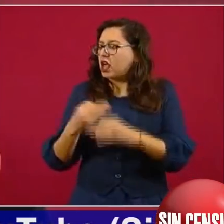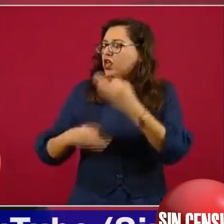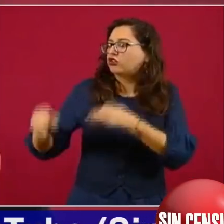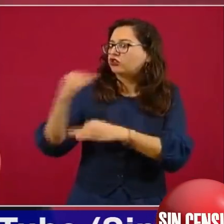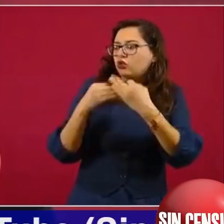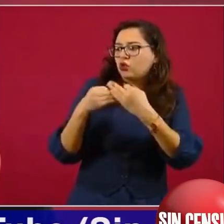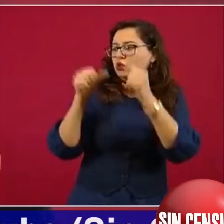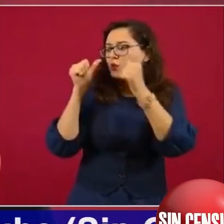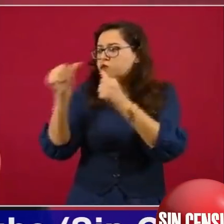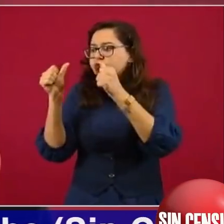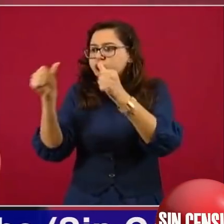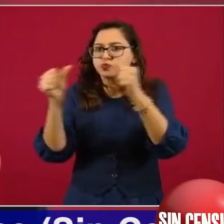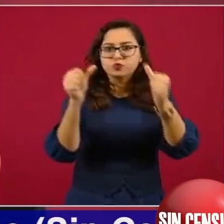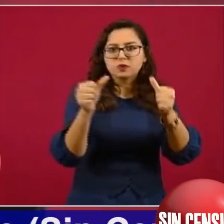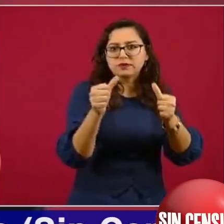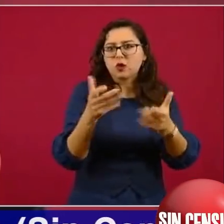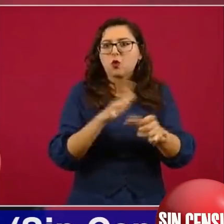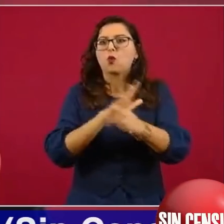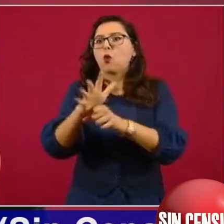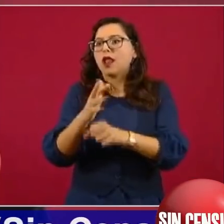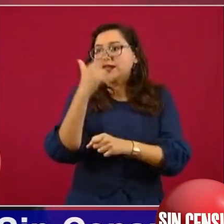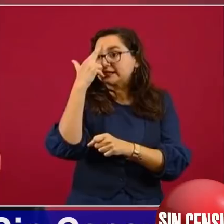razón, no los dogmas.